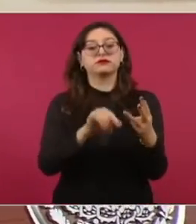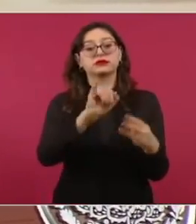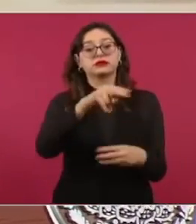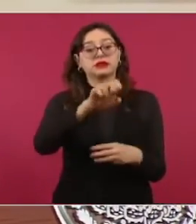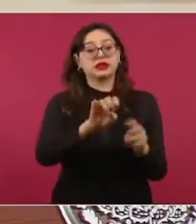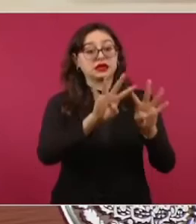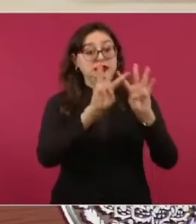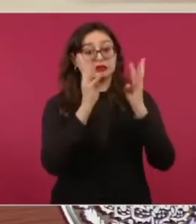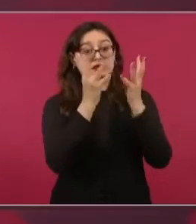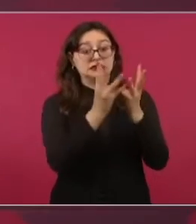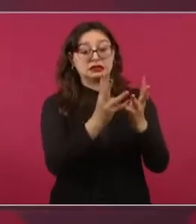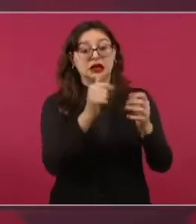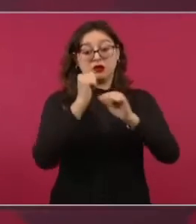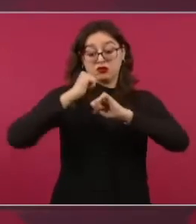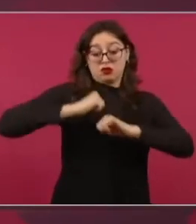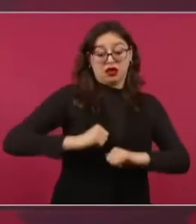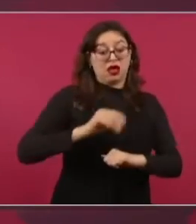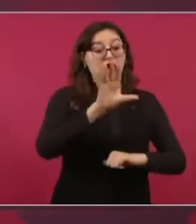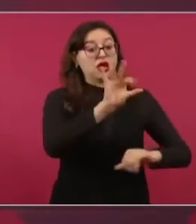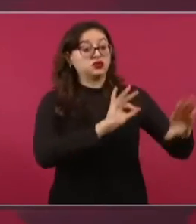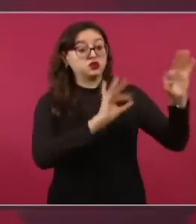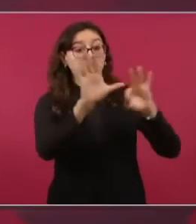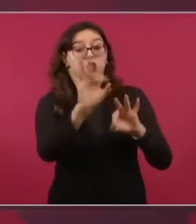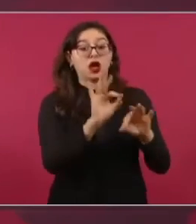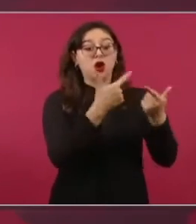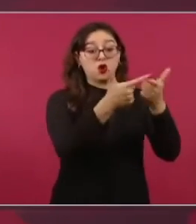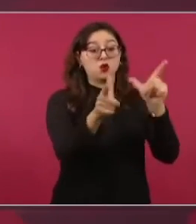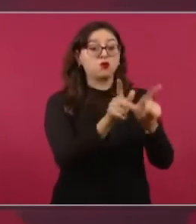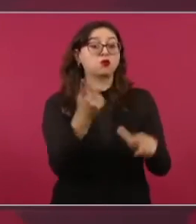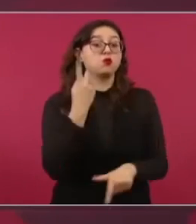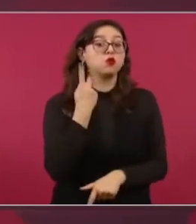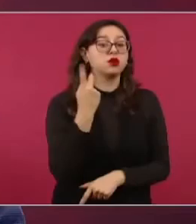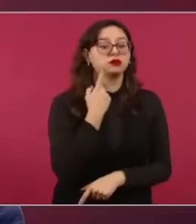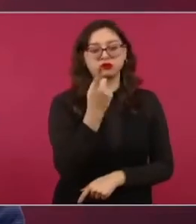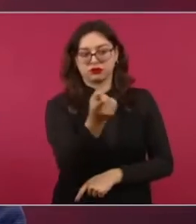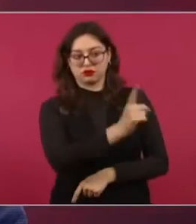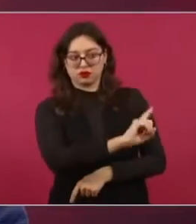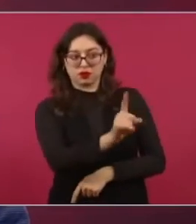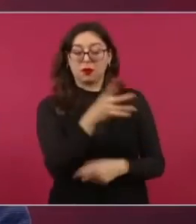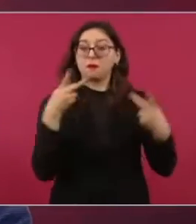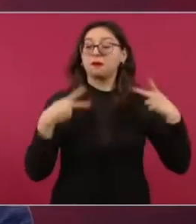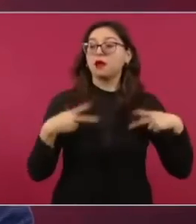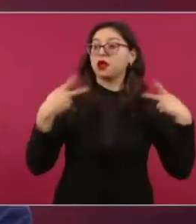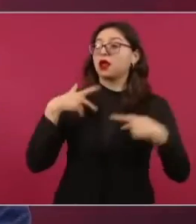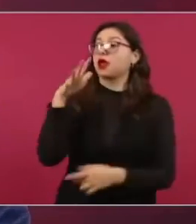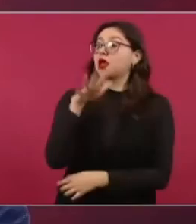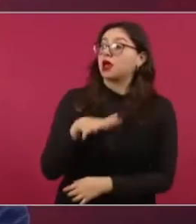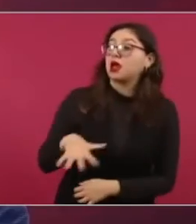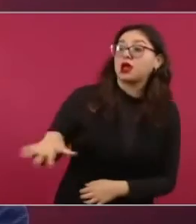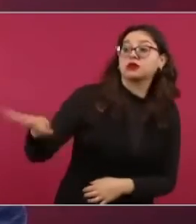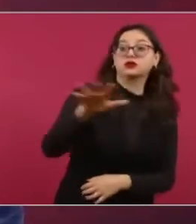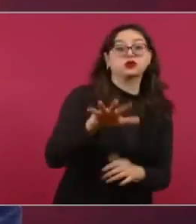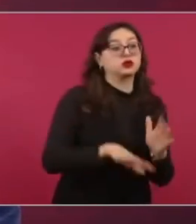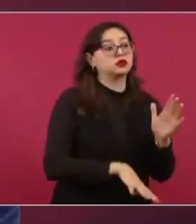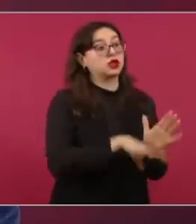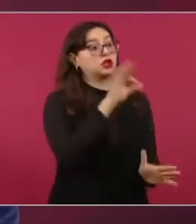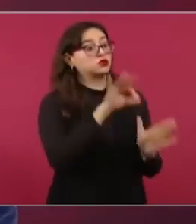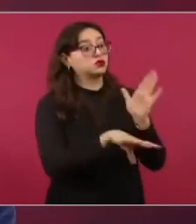los partidos, sino que los eligiera el pueblo. Eso es lo que yo